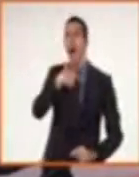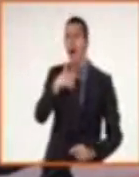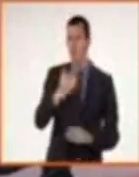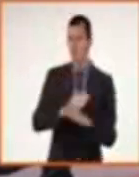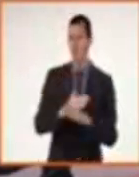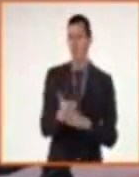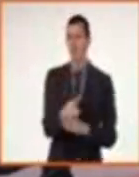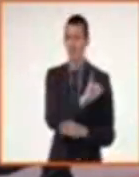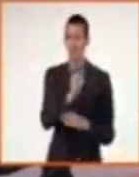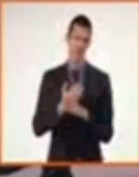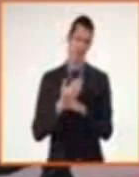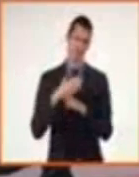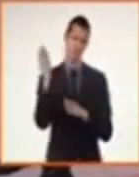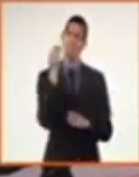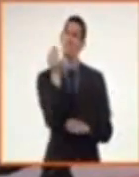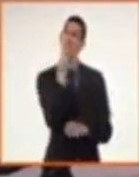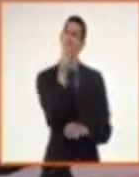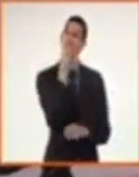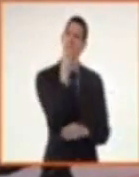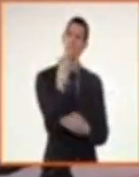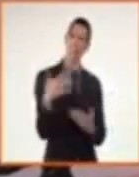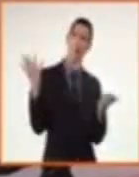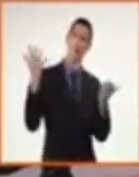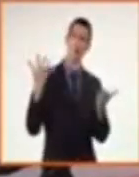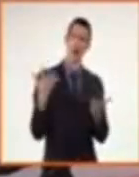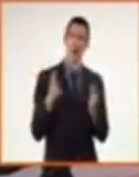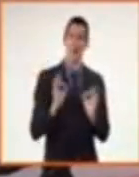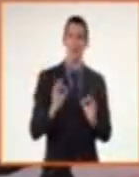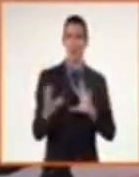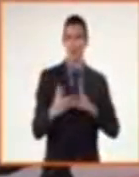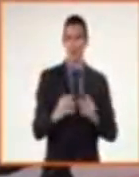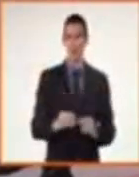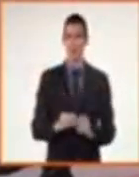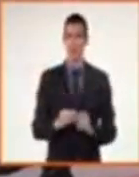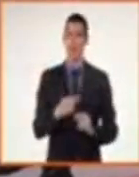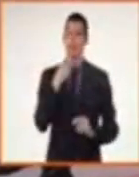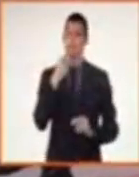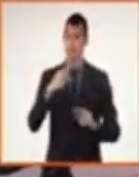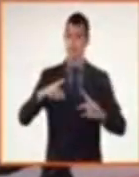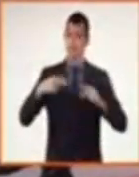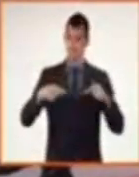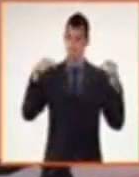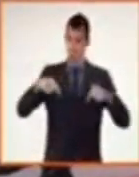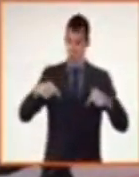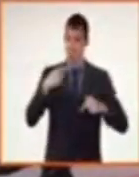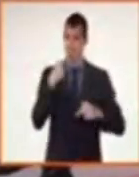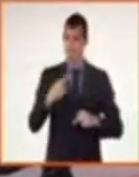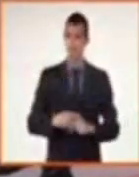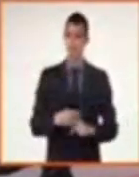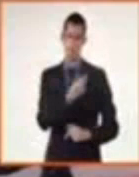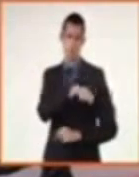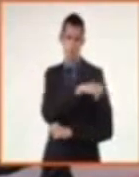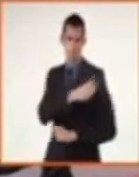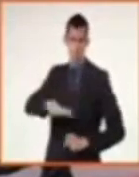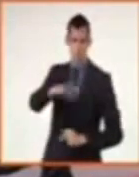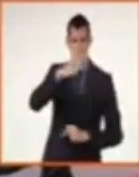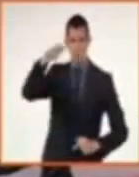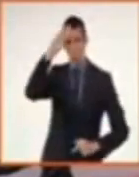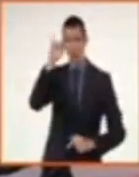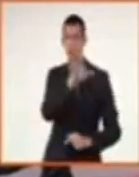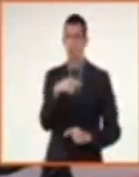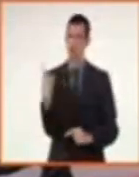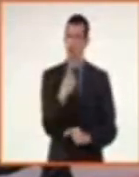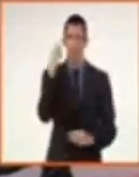adversan, quienes subestiman e irrespetan la fuerza de este pueblo, cubanamente les repito, nos resbalan